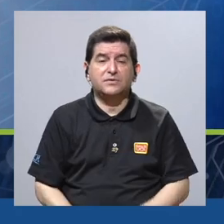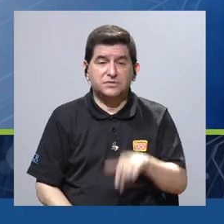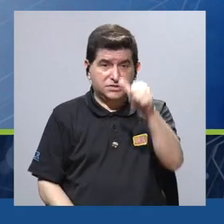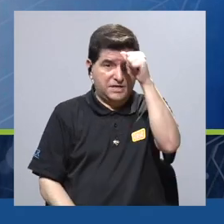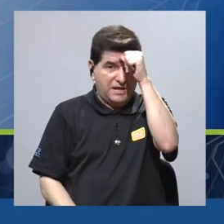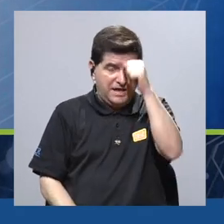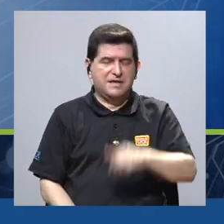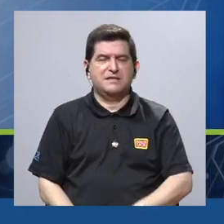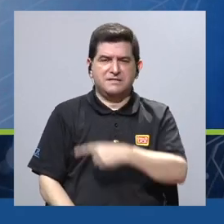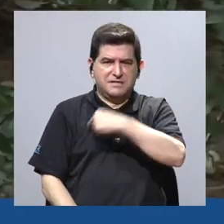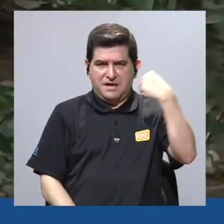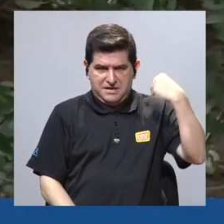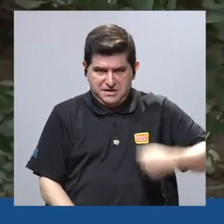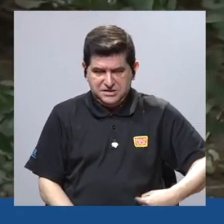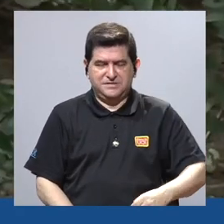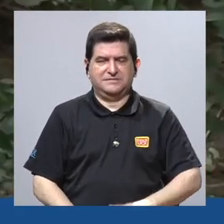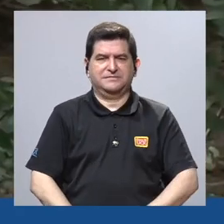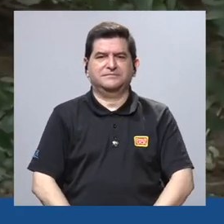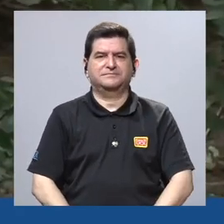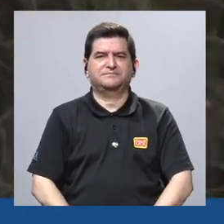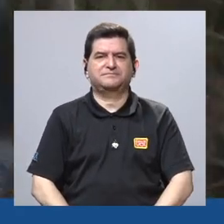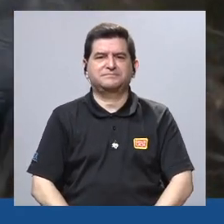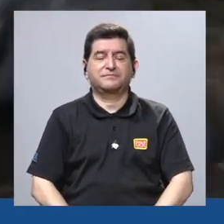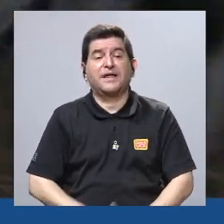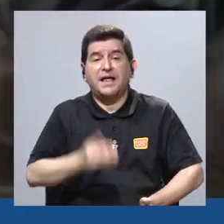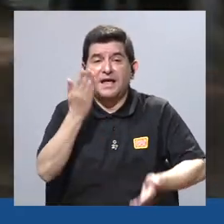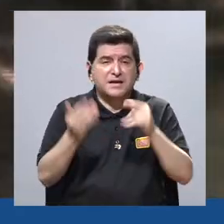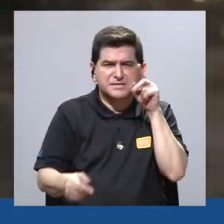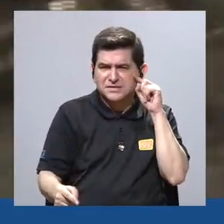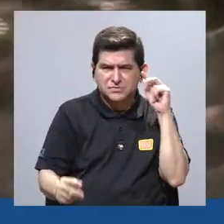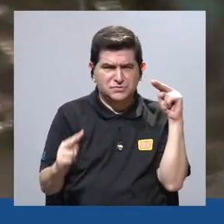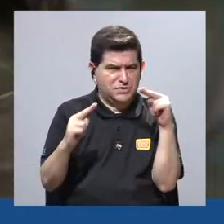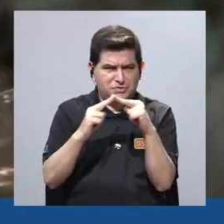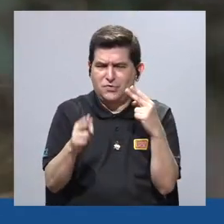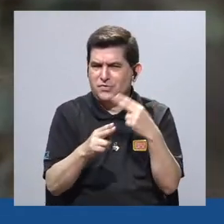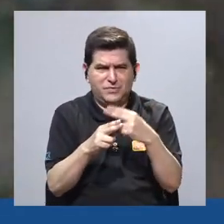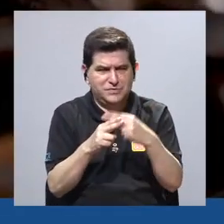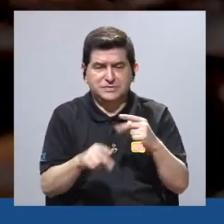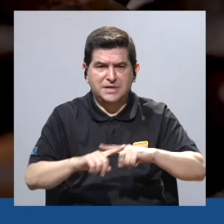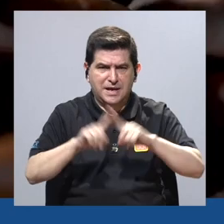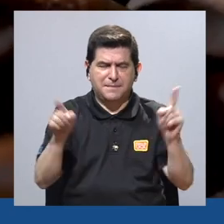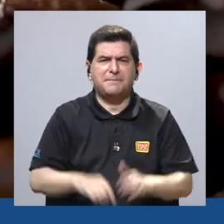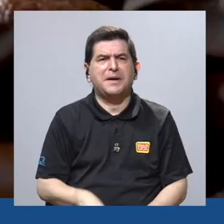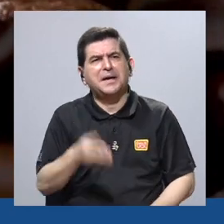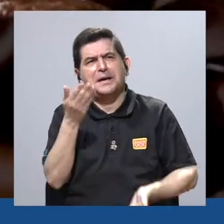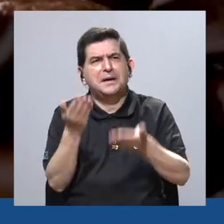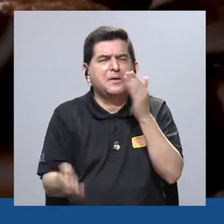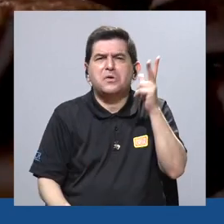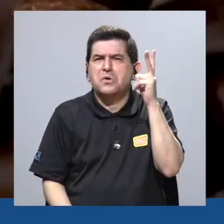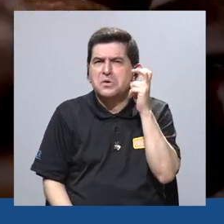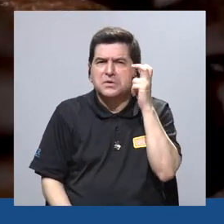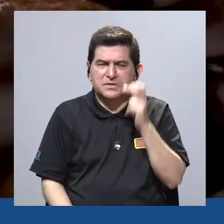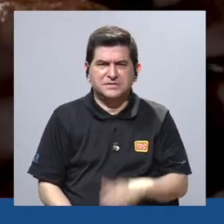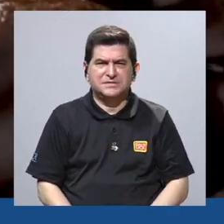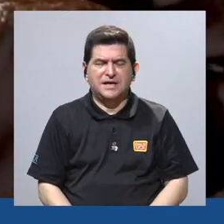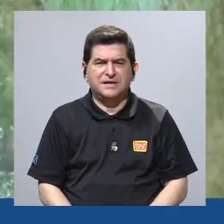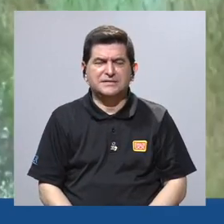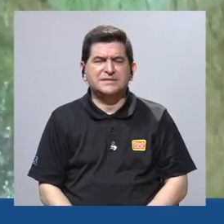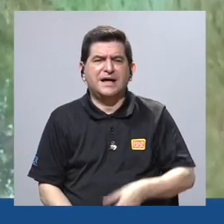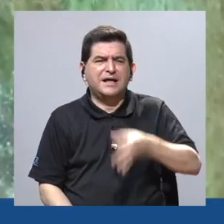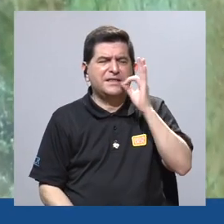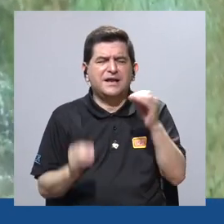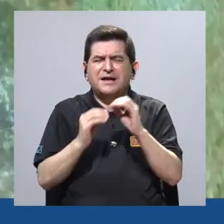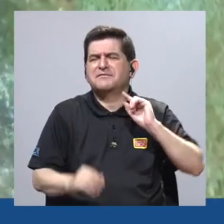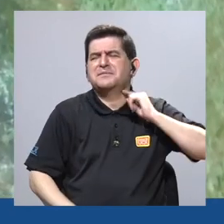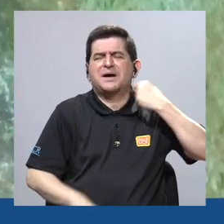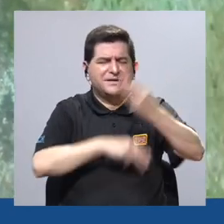e Indochina. Quizás no la reconozca por su nombre, pero me imagino que habrá escuchado hablar del café más caro del mundo,